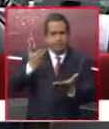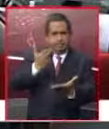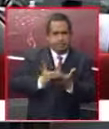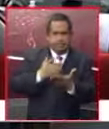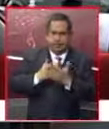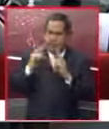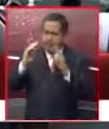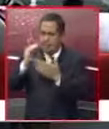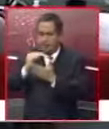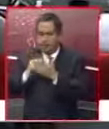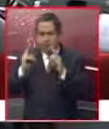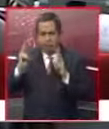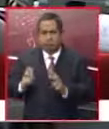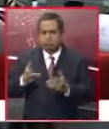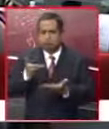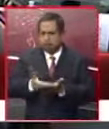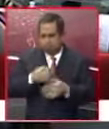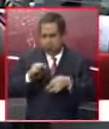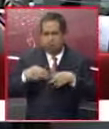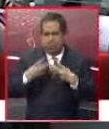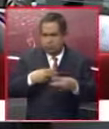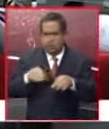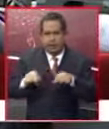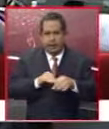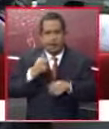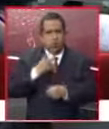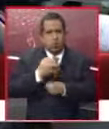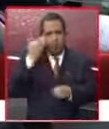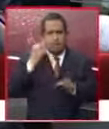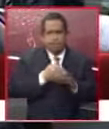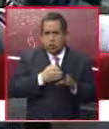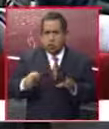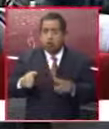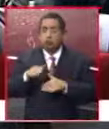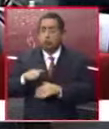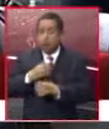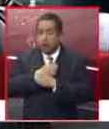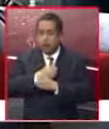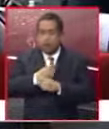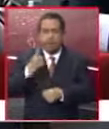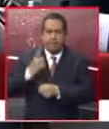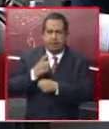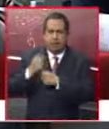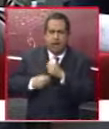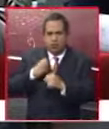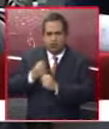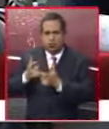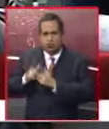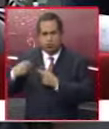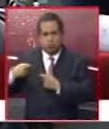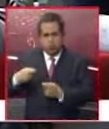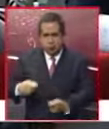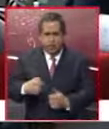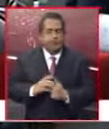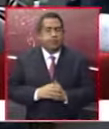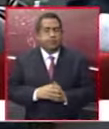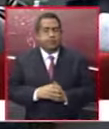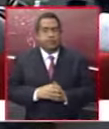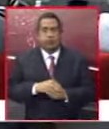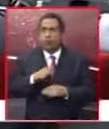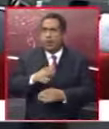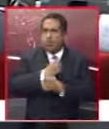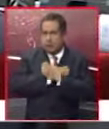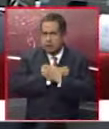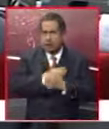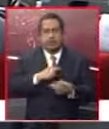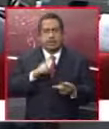nuestra agenda legislativa de este trabajo del segundo periodo del primer año legislativo. La educativa